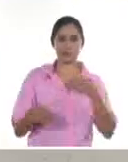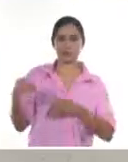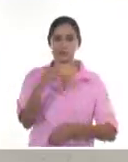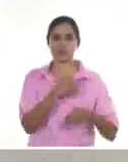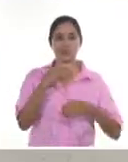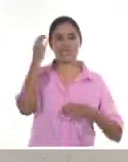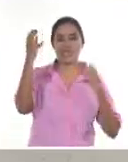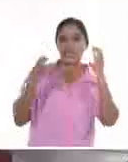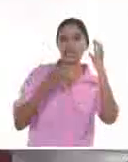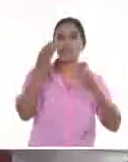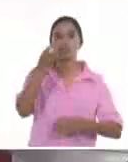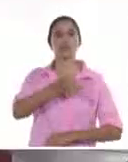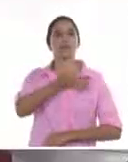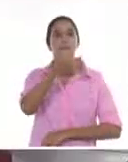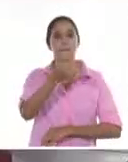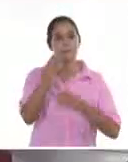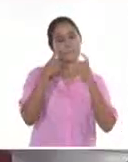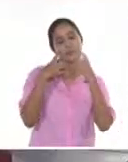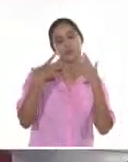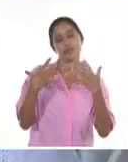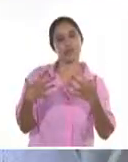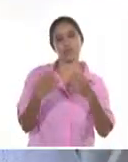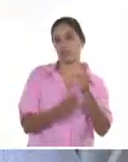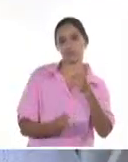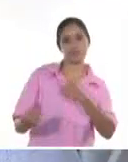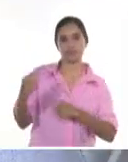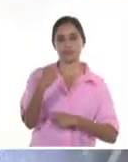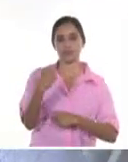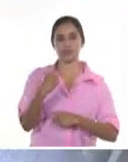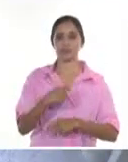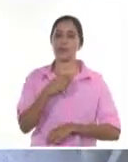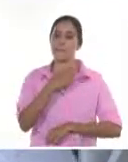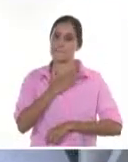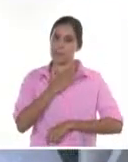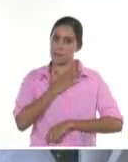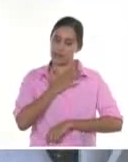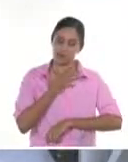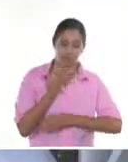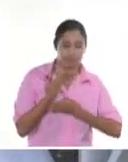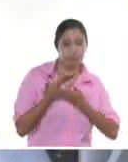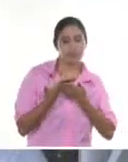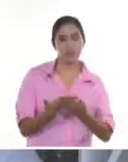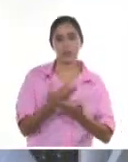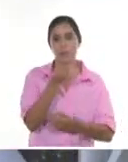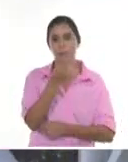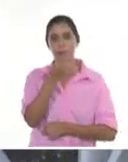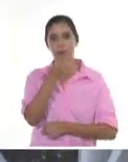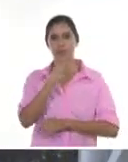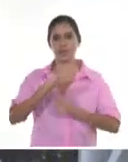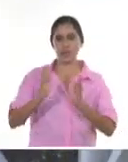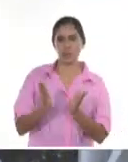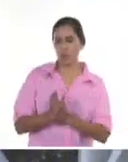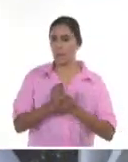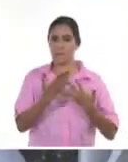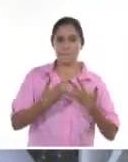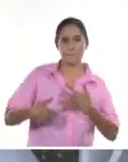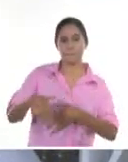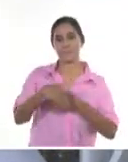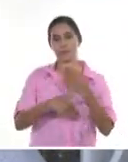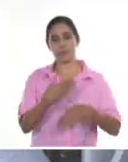opiniones, es protagonista. Es un alto honor porque así se sale todos los esfuerzos que ha hecho